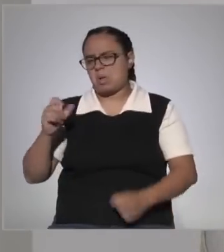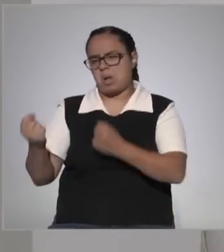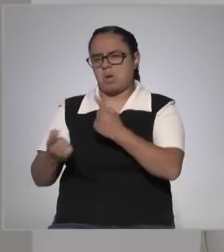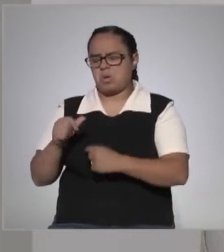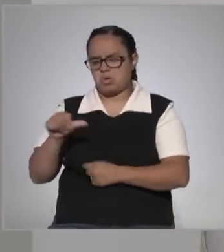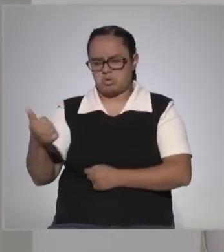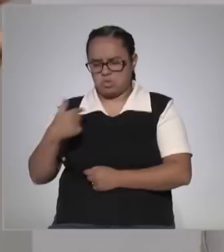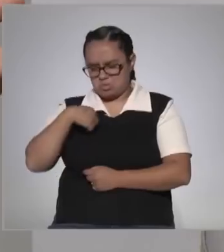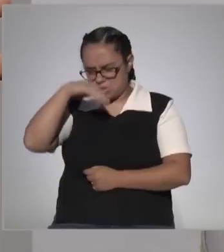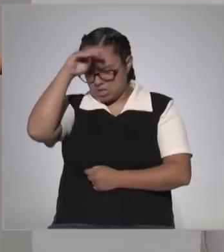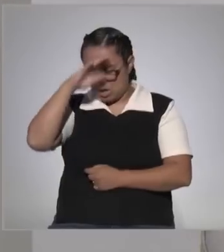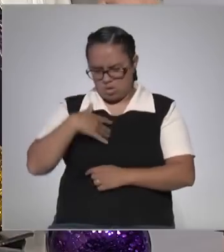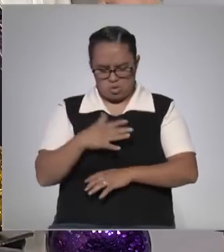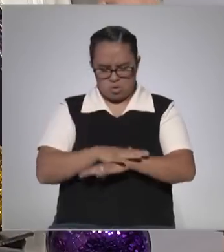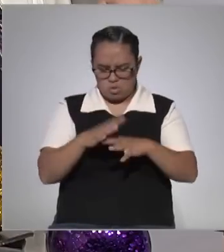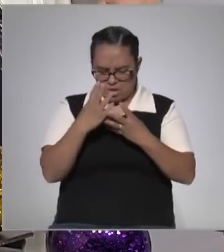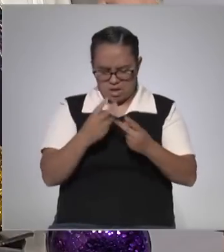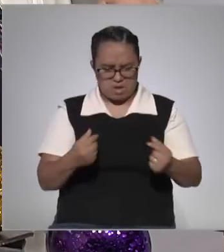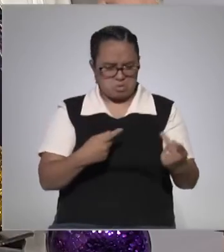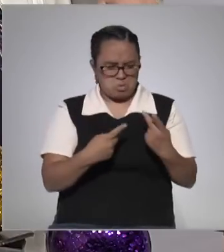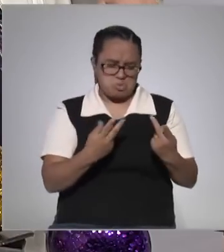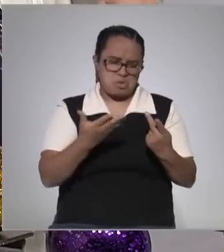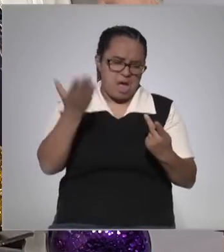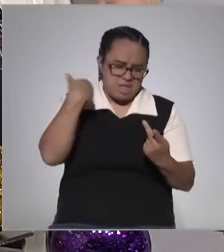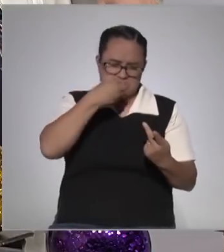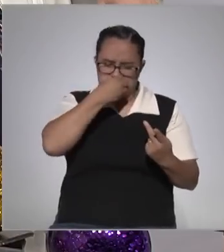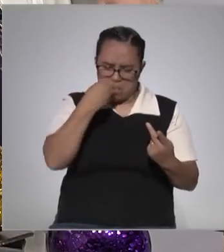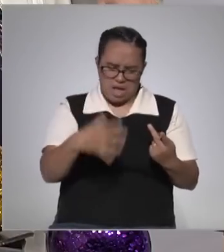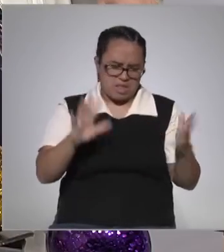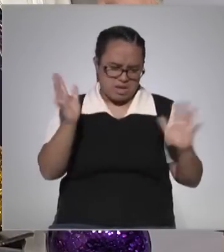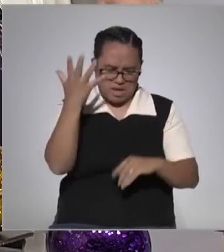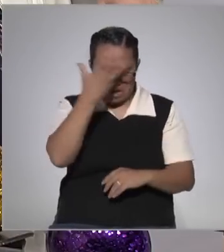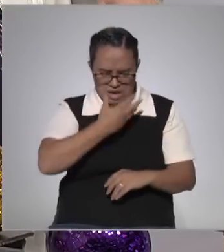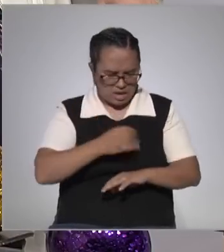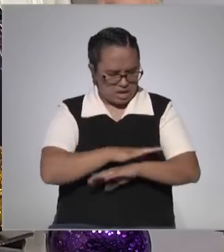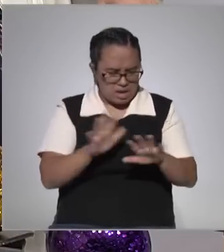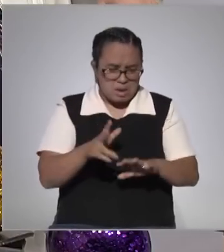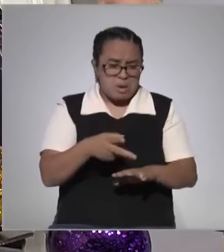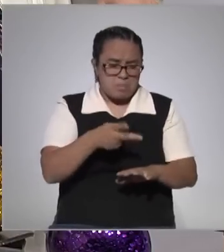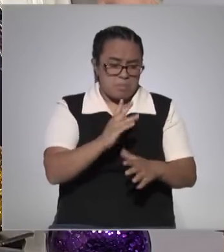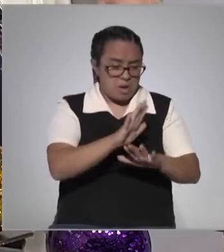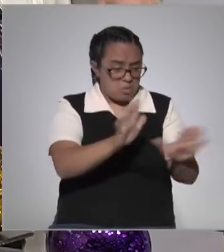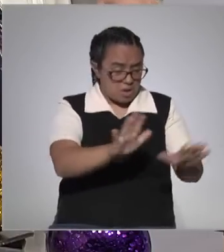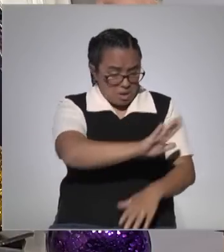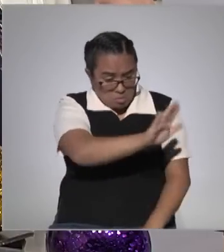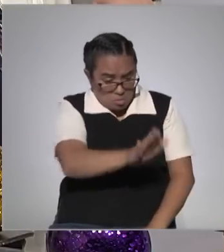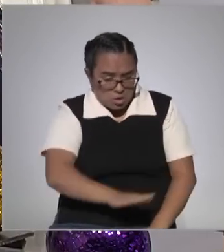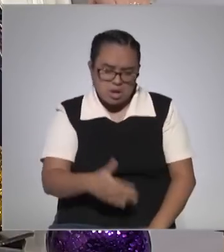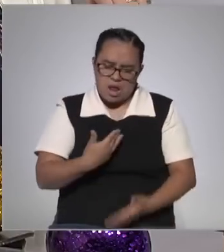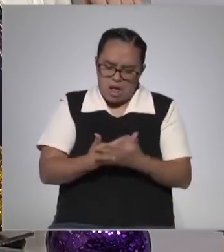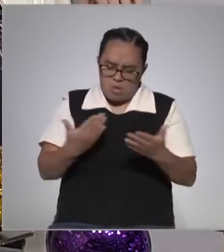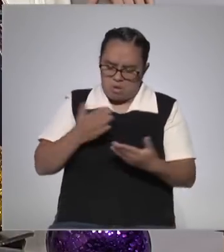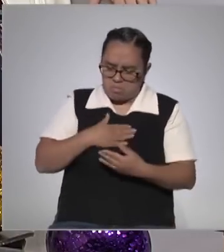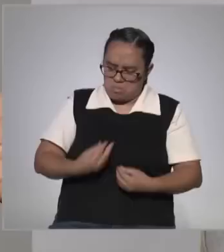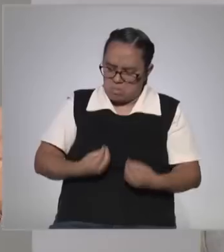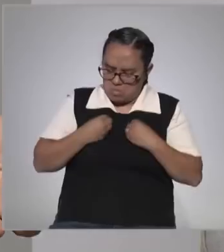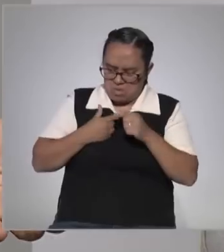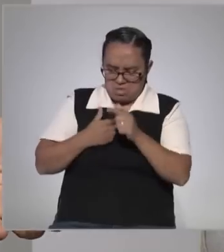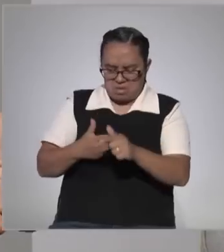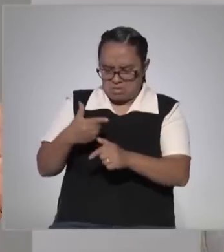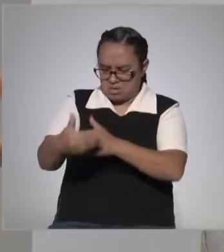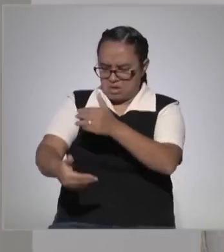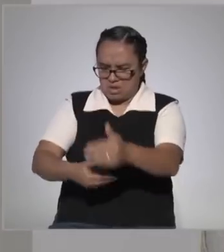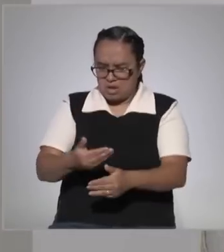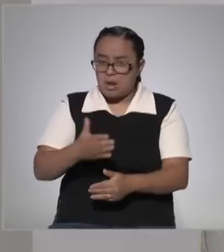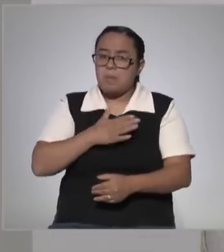ya lo que fue padre, maravilloso, pero pues yo decido continuar con mi vida nuevamente y me voy a dar la